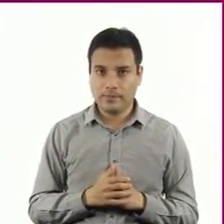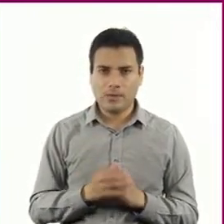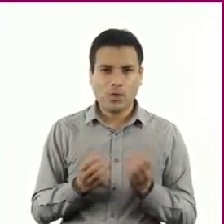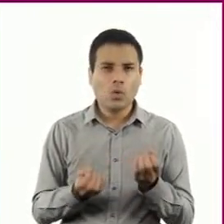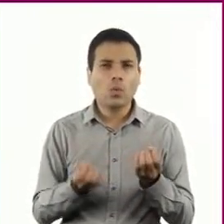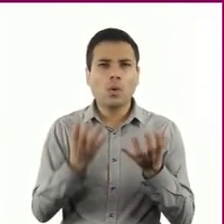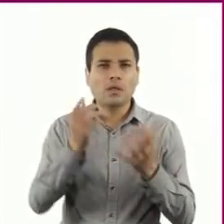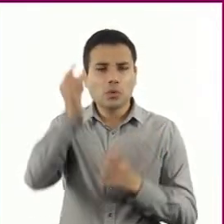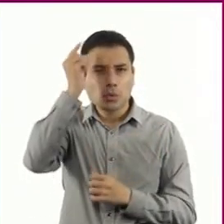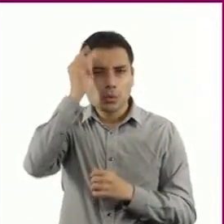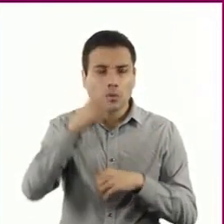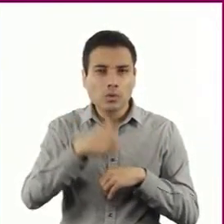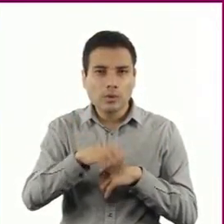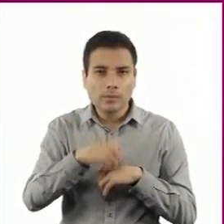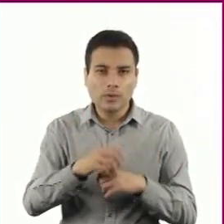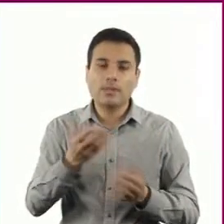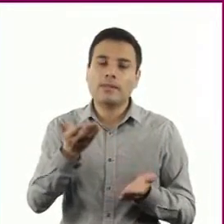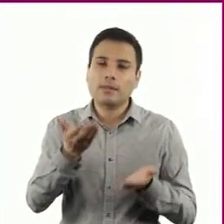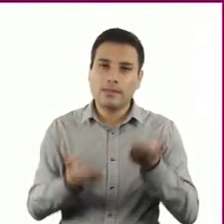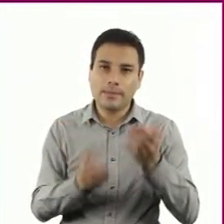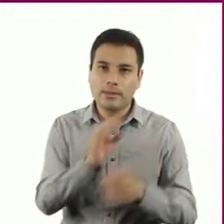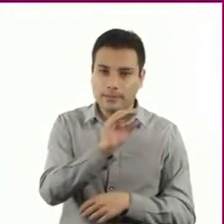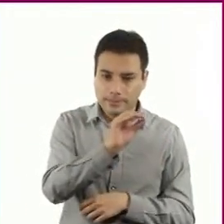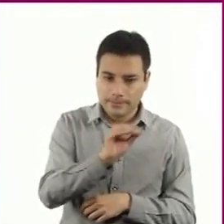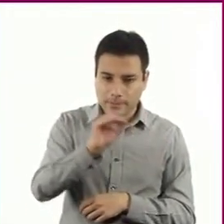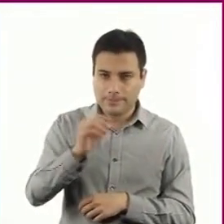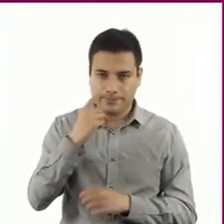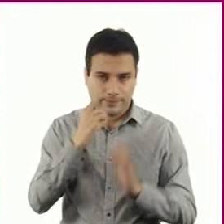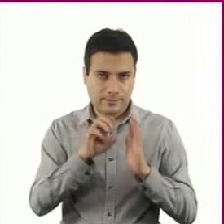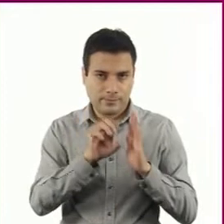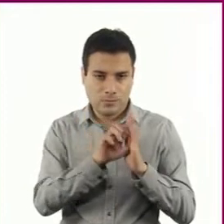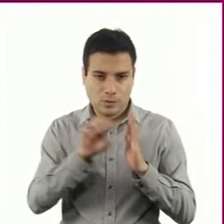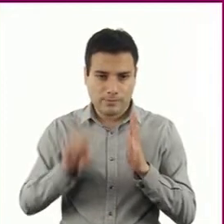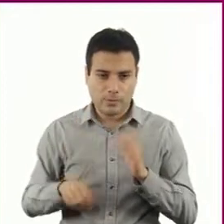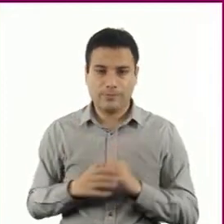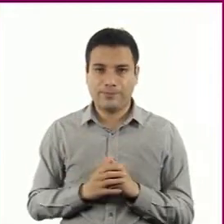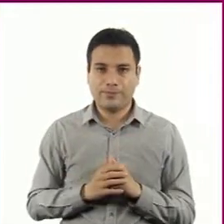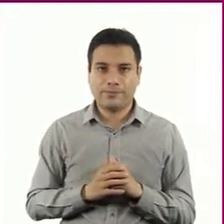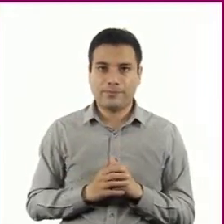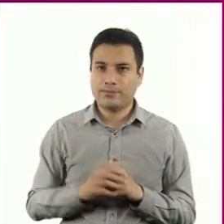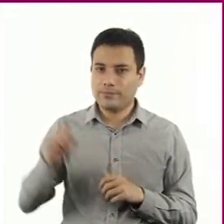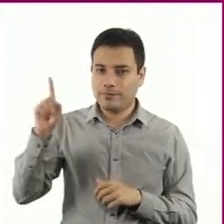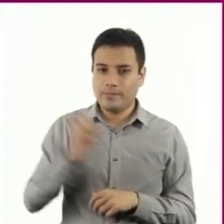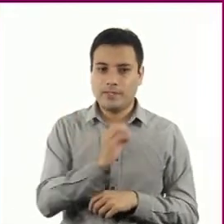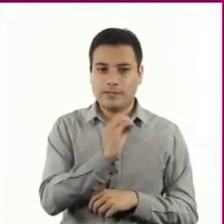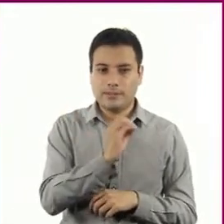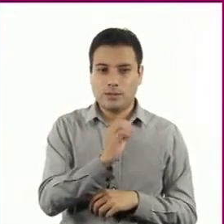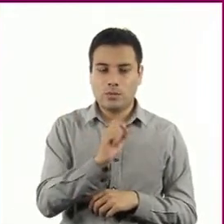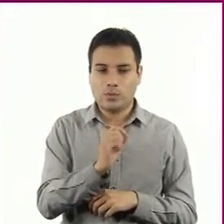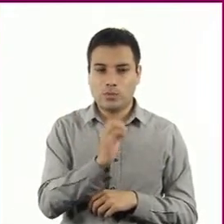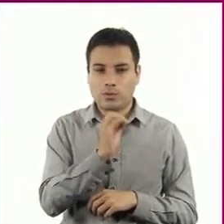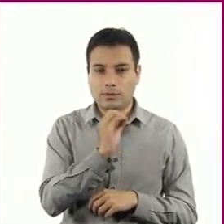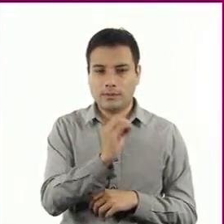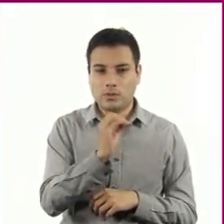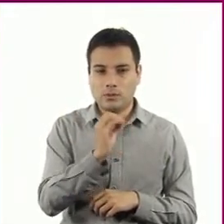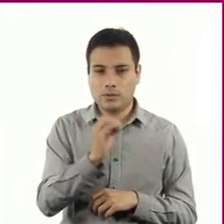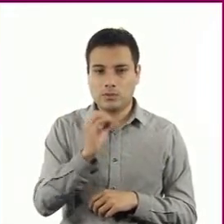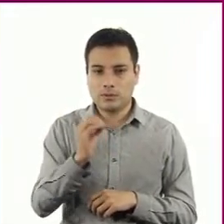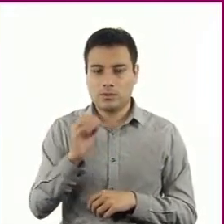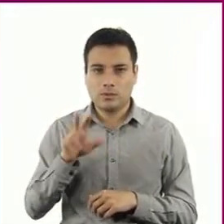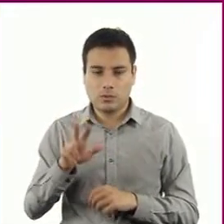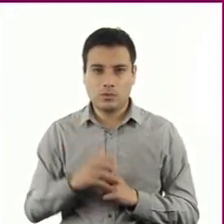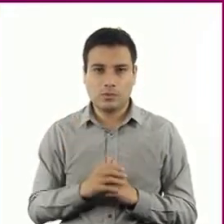punto decimal. En el ejemplo, podemos ver el número 18 millonésimos. Para representarlo en notación